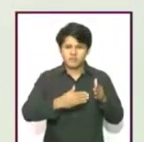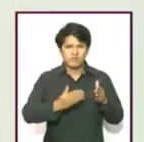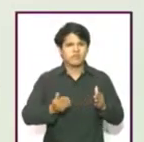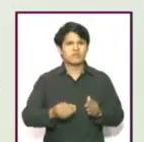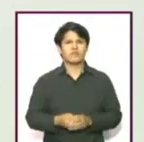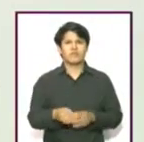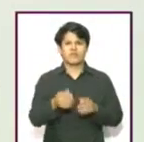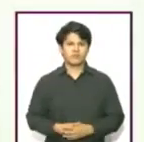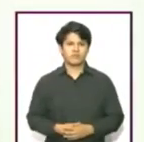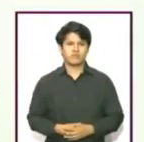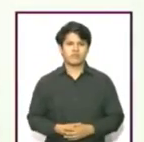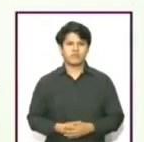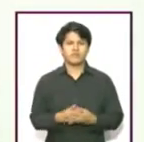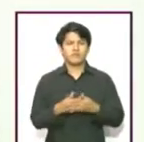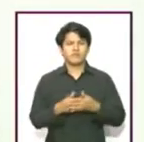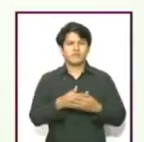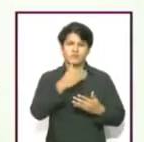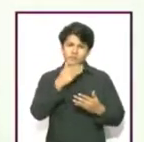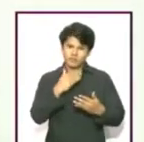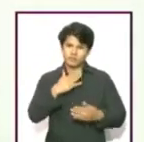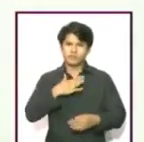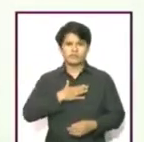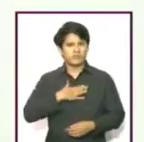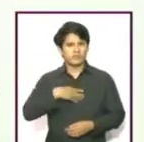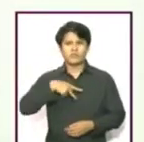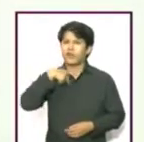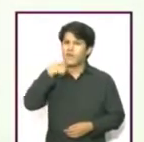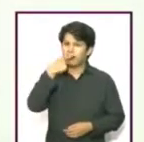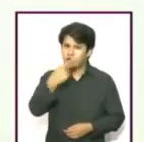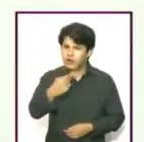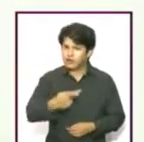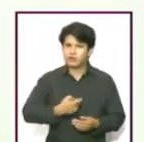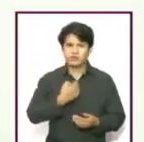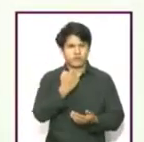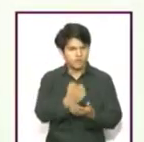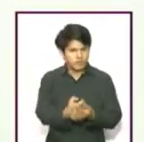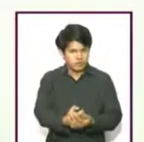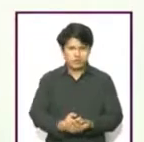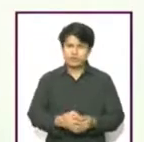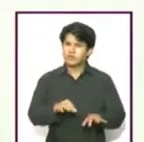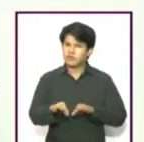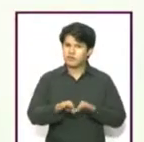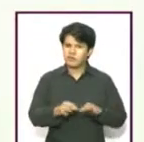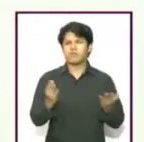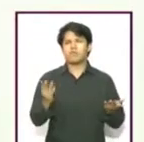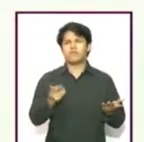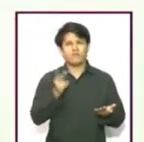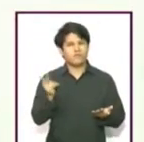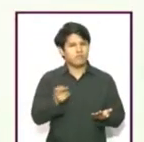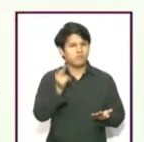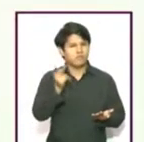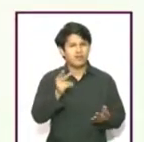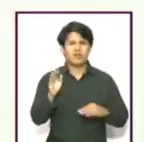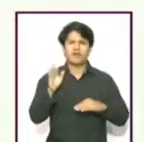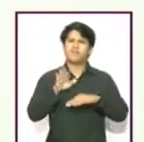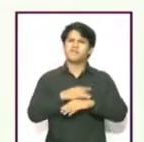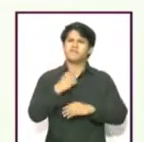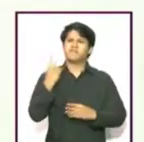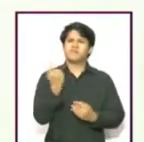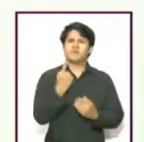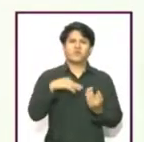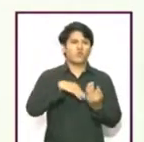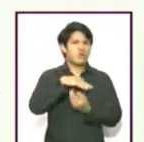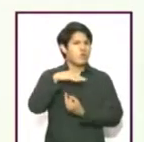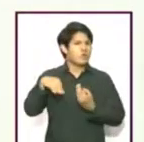reforma energética. Antes de hablar de economía y de empleos, tenemos que preguntar, ¿por qué la mayoría de los